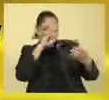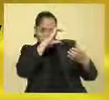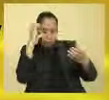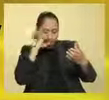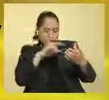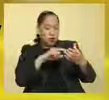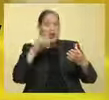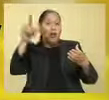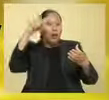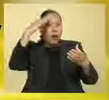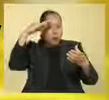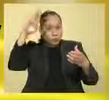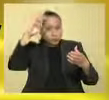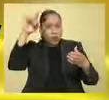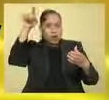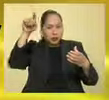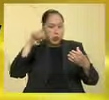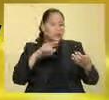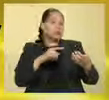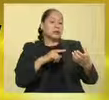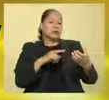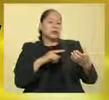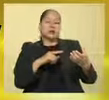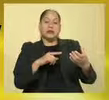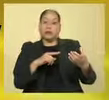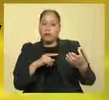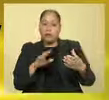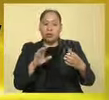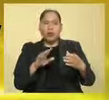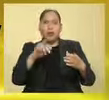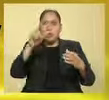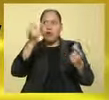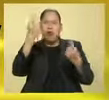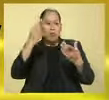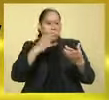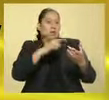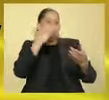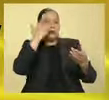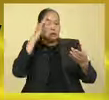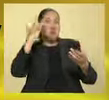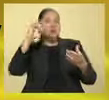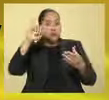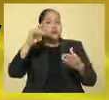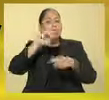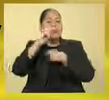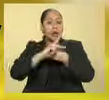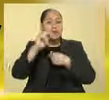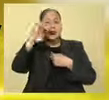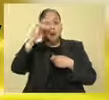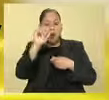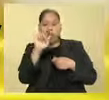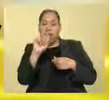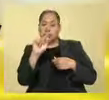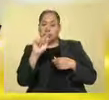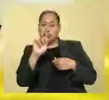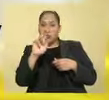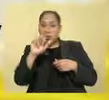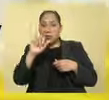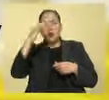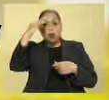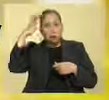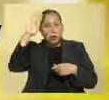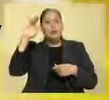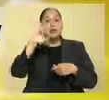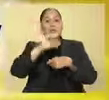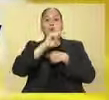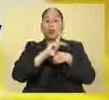en Australia sí ha tenido un impacto, no el esperado, pero sí ha disminuido como un 3% el consumo de